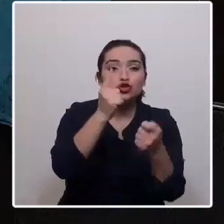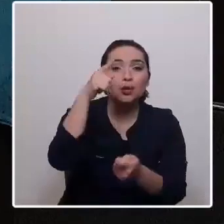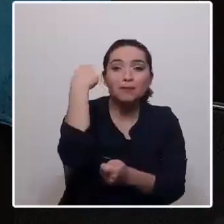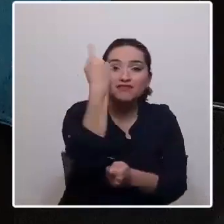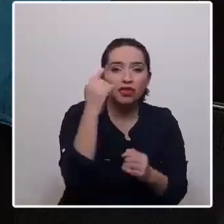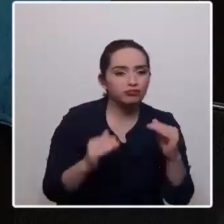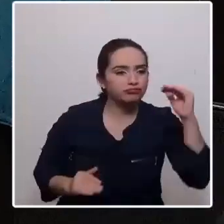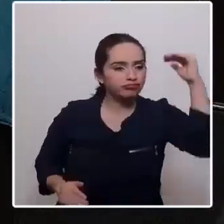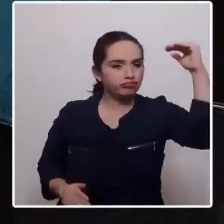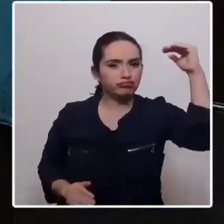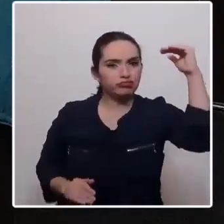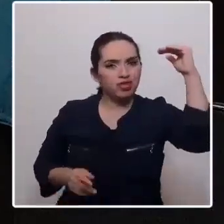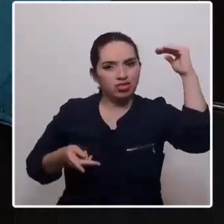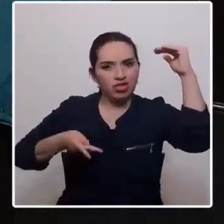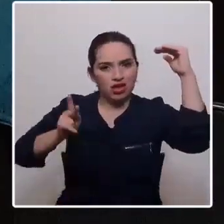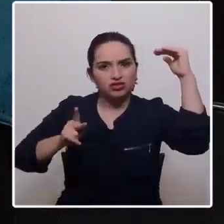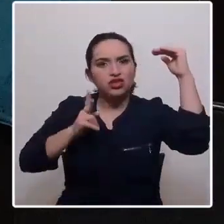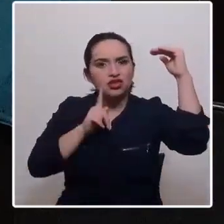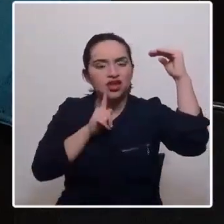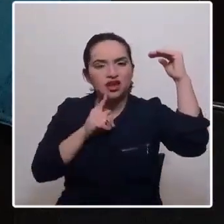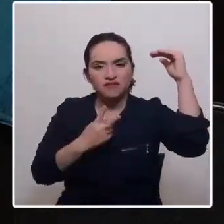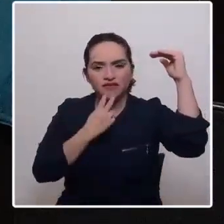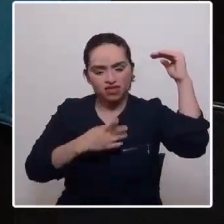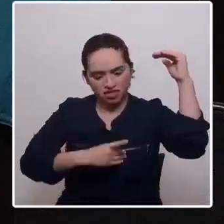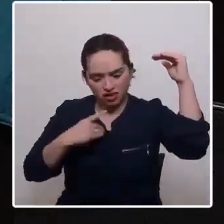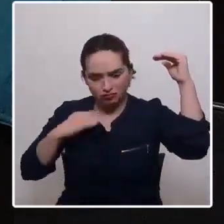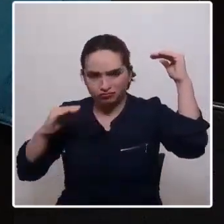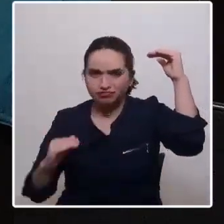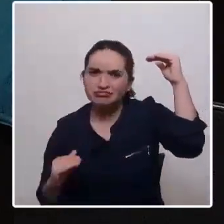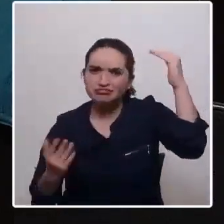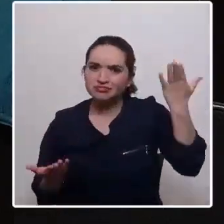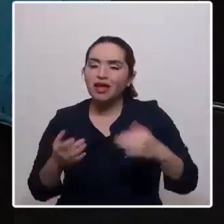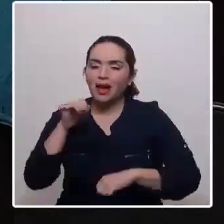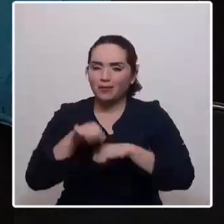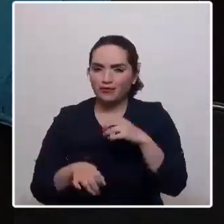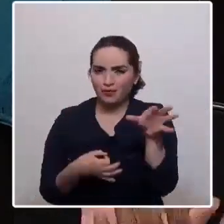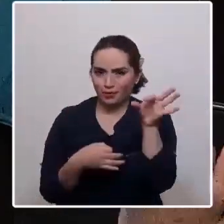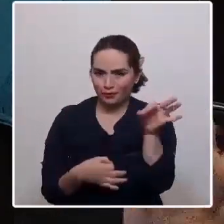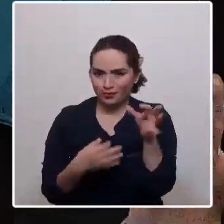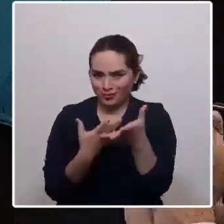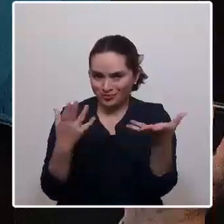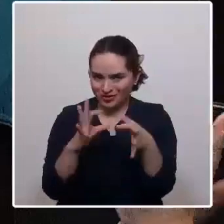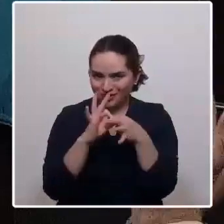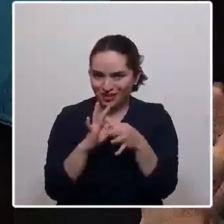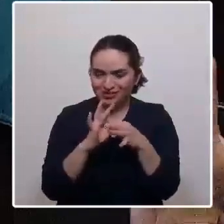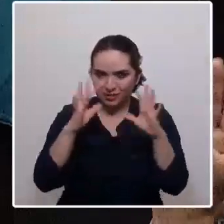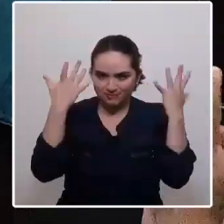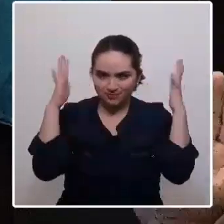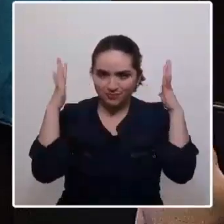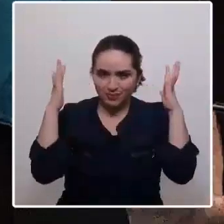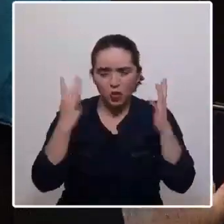por sobre el derecho a tener una vida digna. Aprobemos este informe. Muchas gracias.